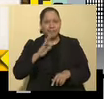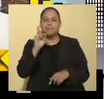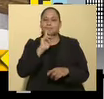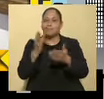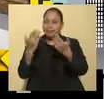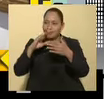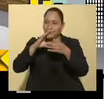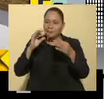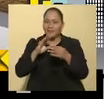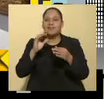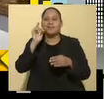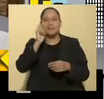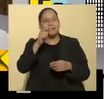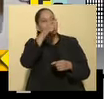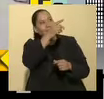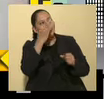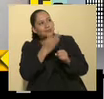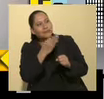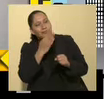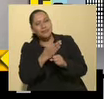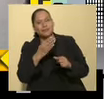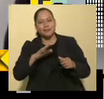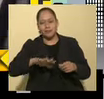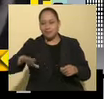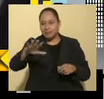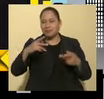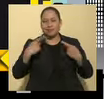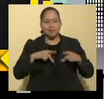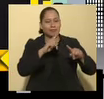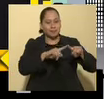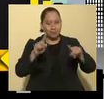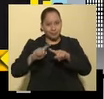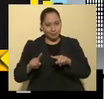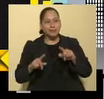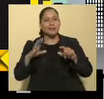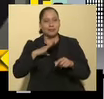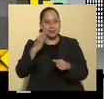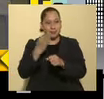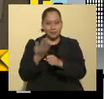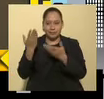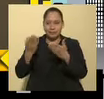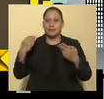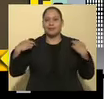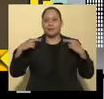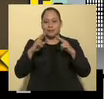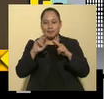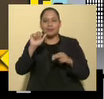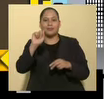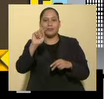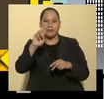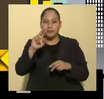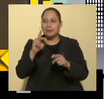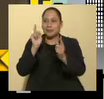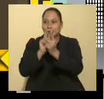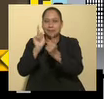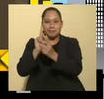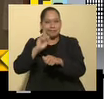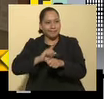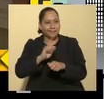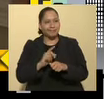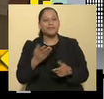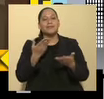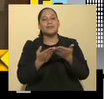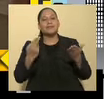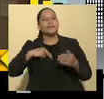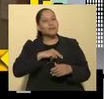platique más de esta experiencia en diferentes barrios de la Ciudad de México, tenemos aquí al maestro Arturo, que ya le hemos molestado muchos días, y pues ahora